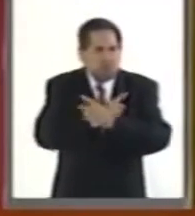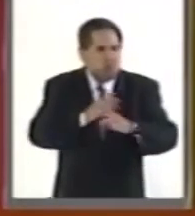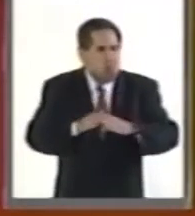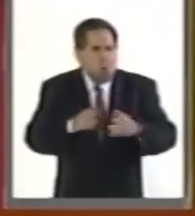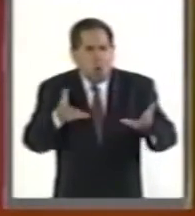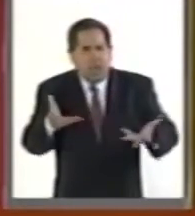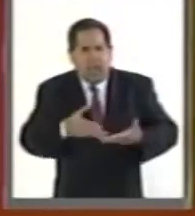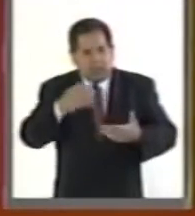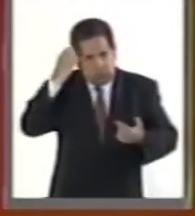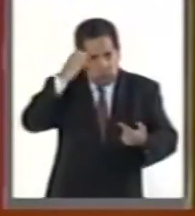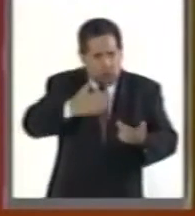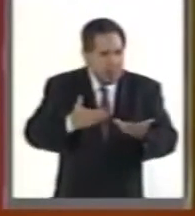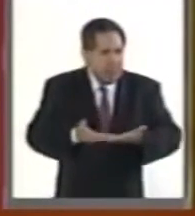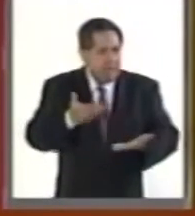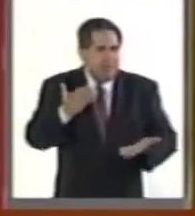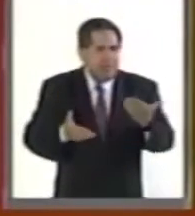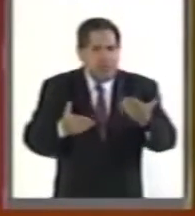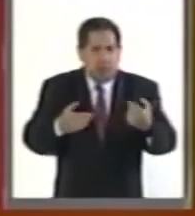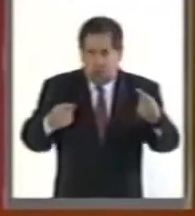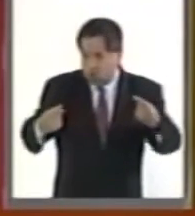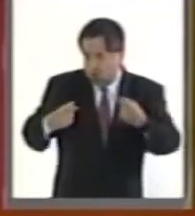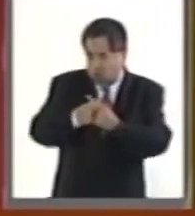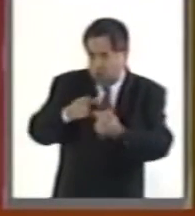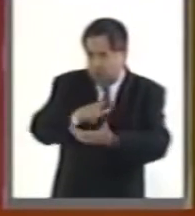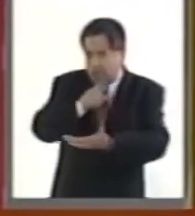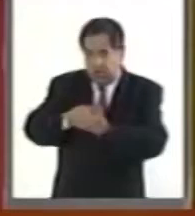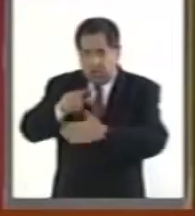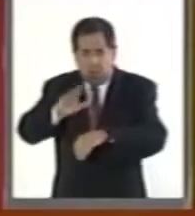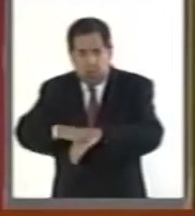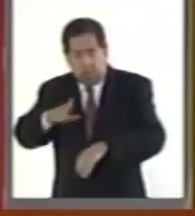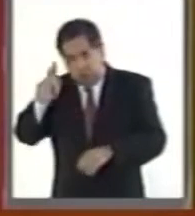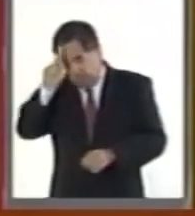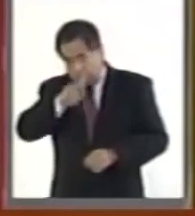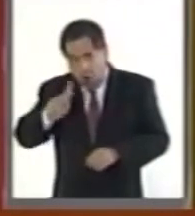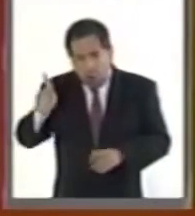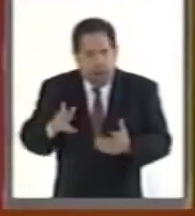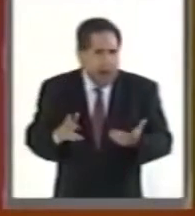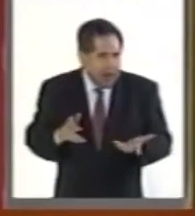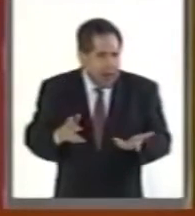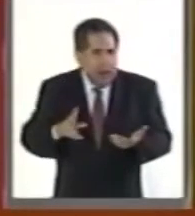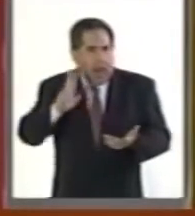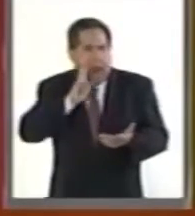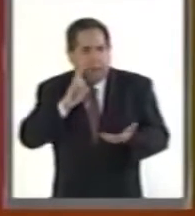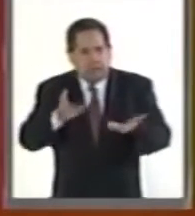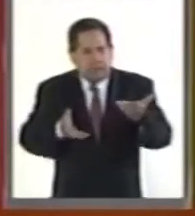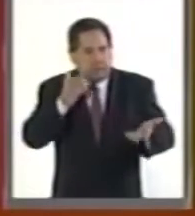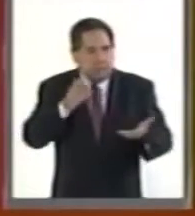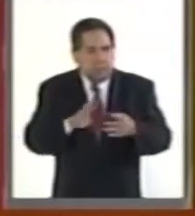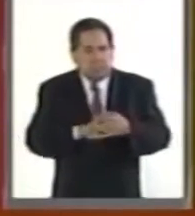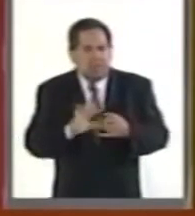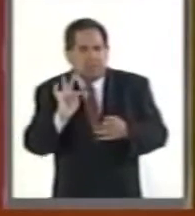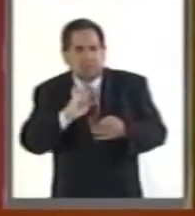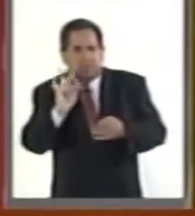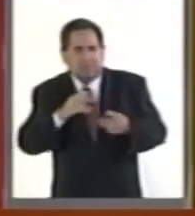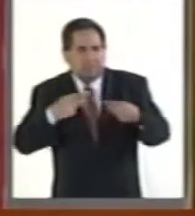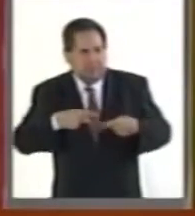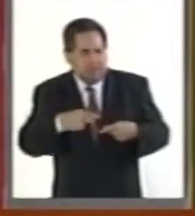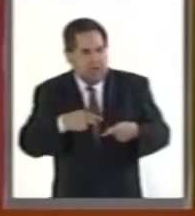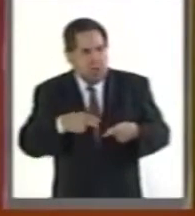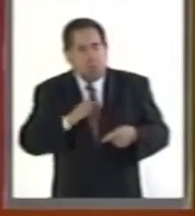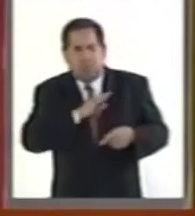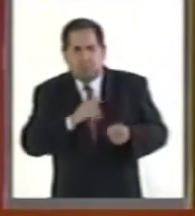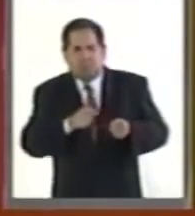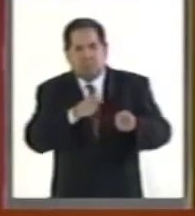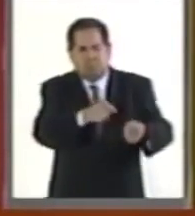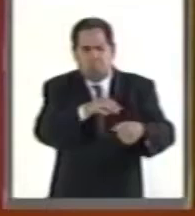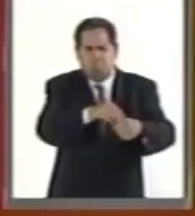vulnera gravemente un bien jurídico relevante a tutelar, de tal suerte que la restricción de ciudadanía